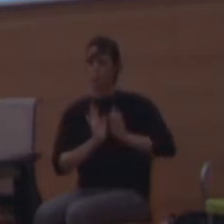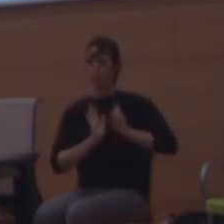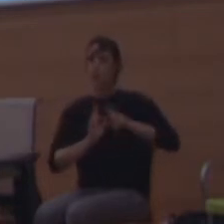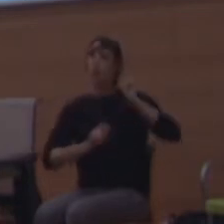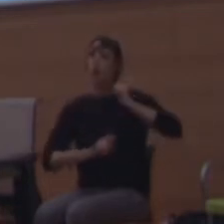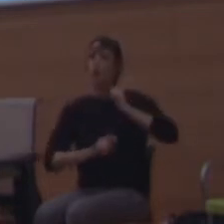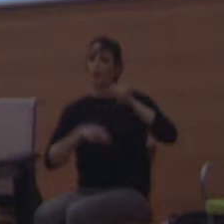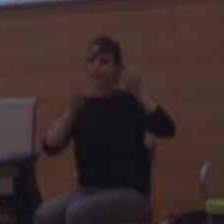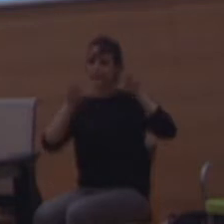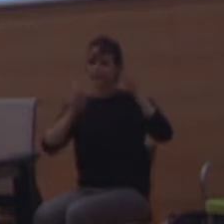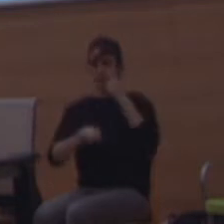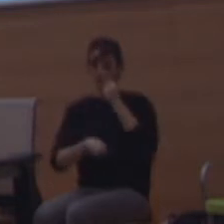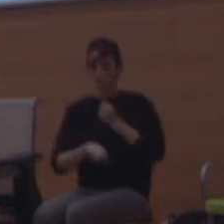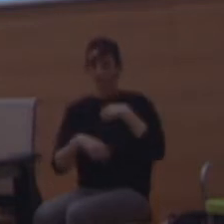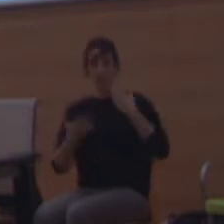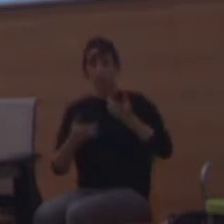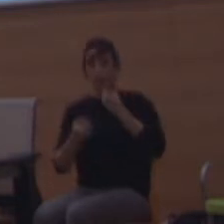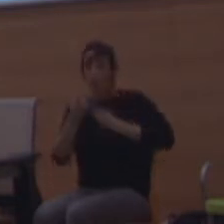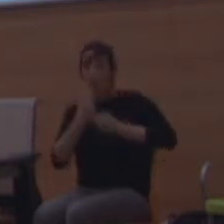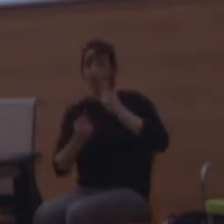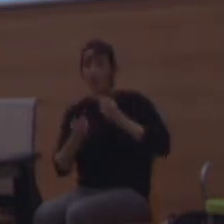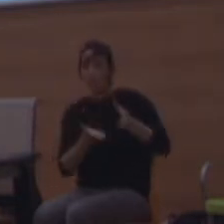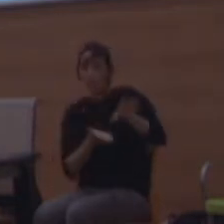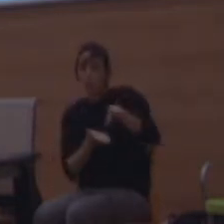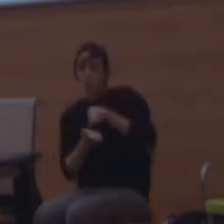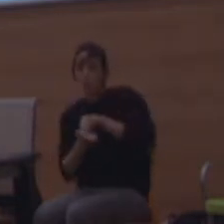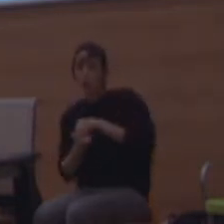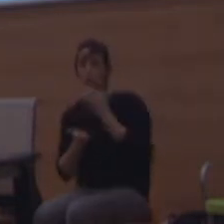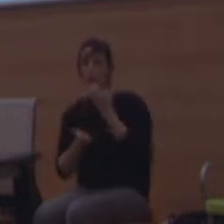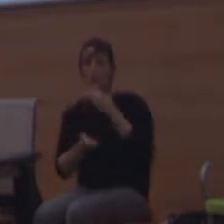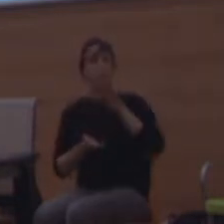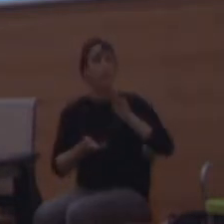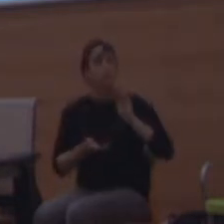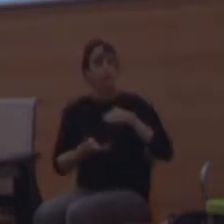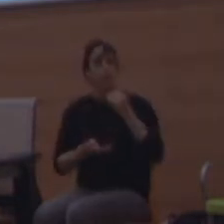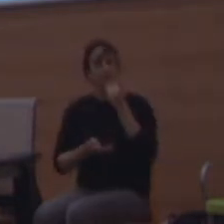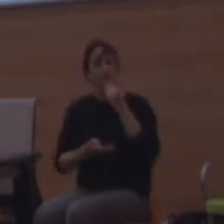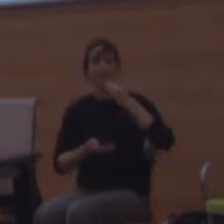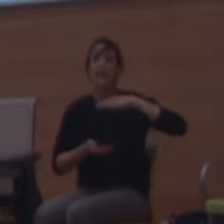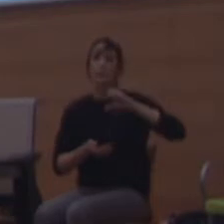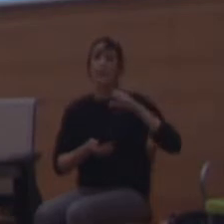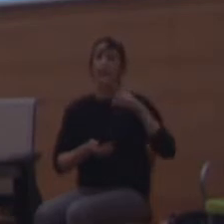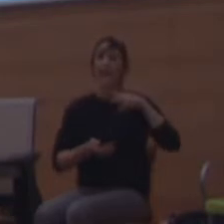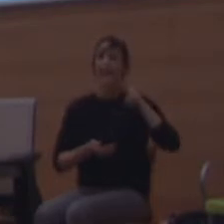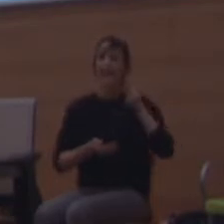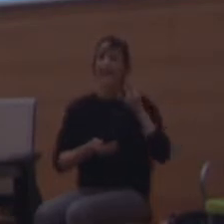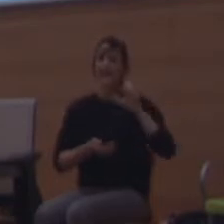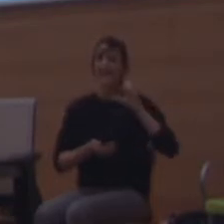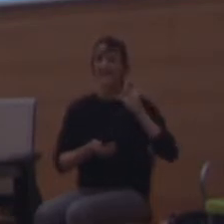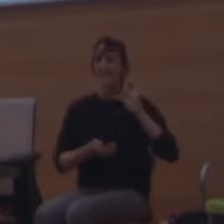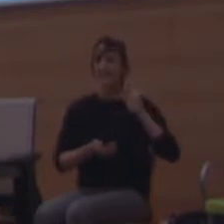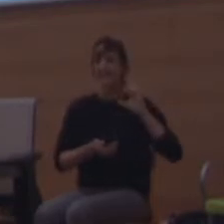Pues nos interesa recopilar datos como preguntarle si tiene parestesias, si tiene disestesias, si